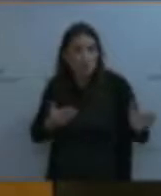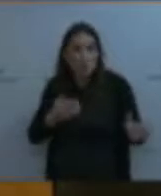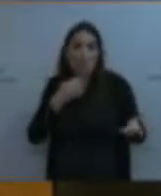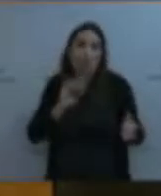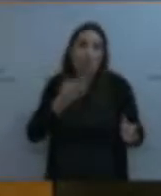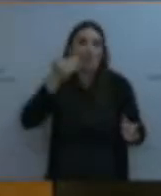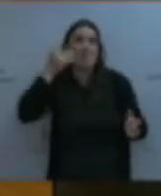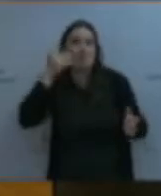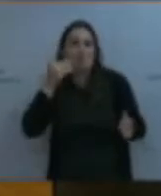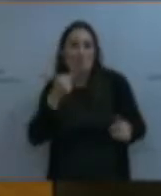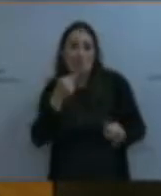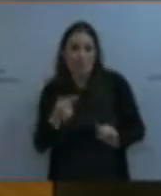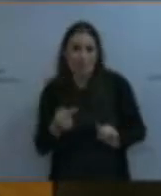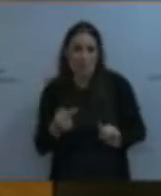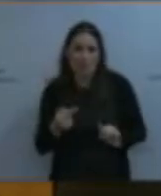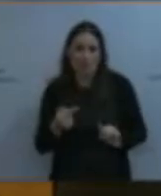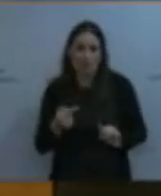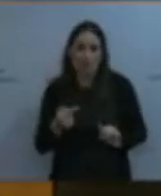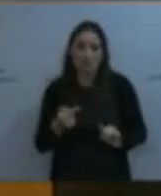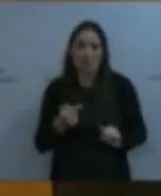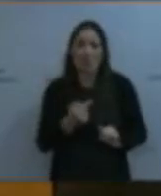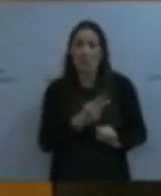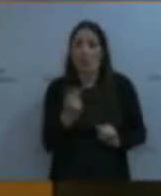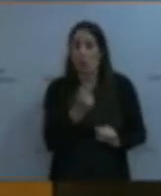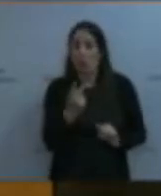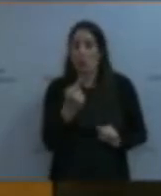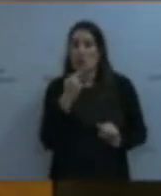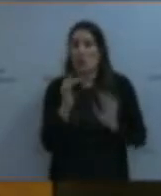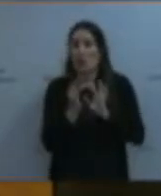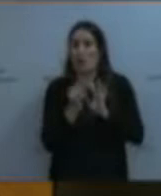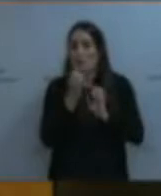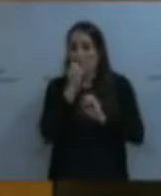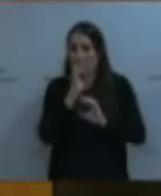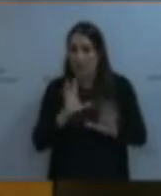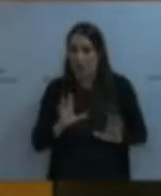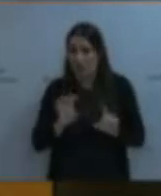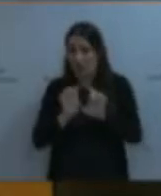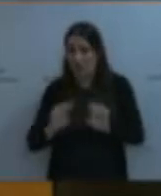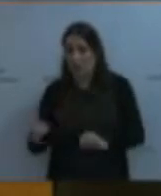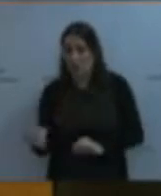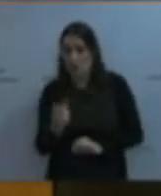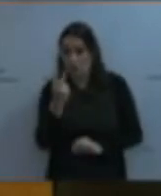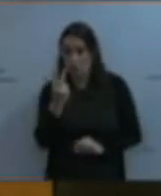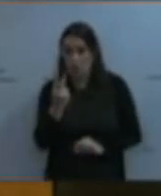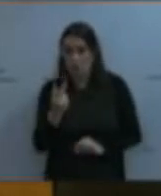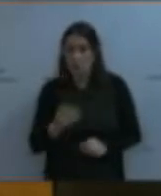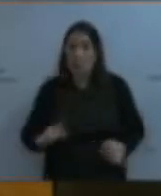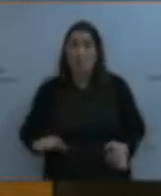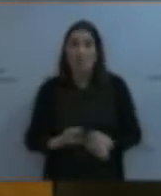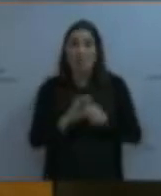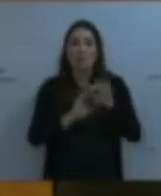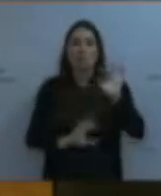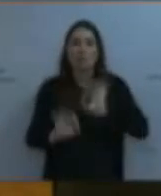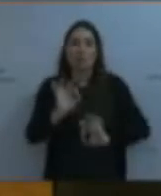presumía de tener buen trato con estas dos entidades. En cuanto al